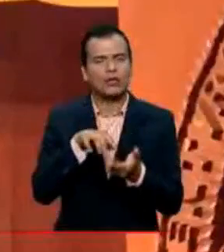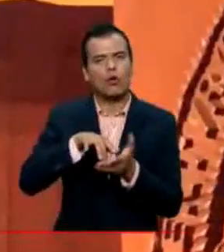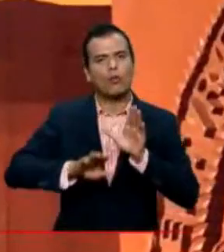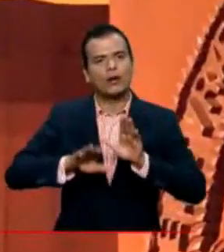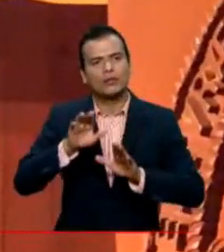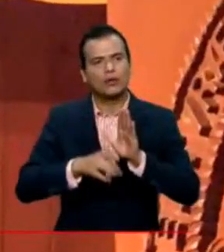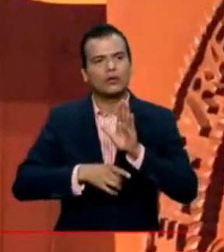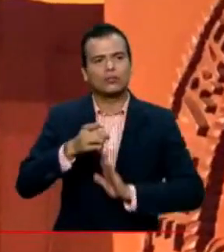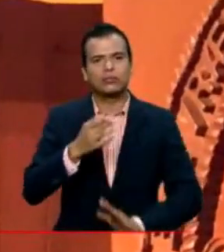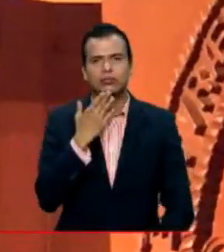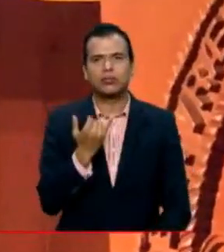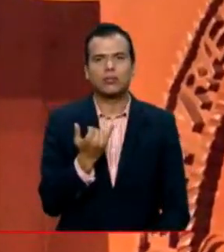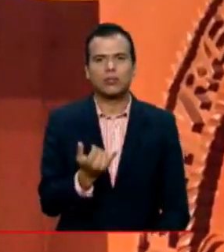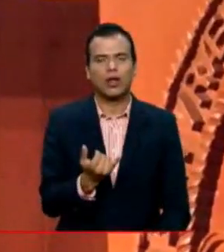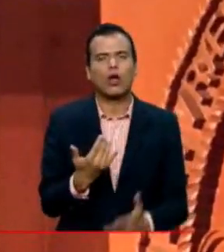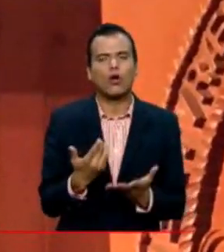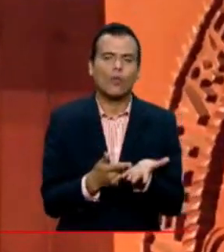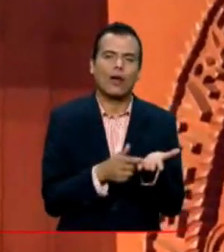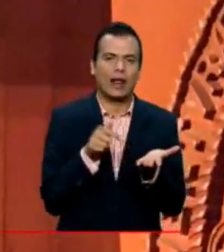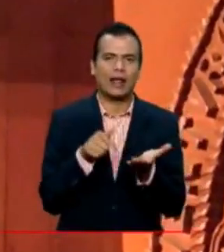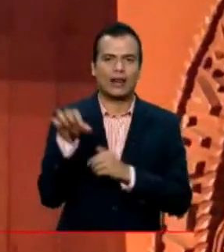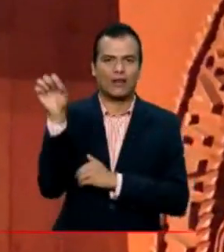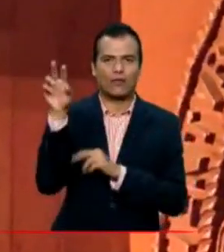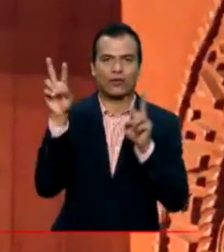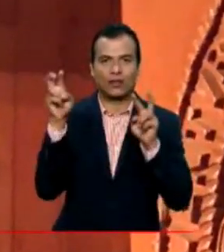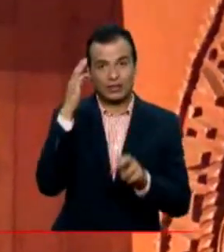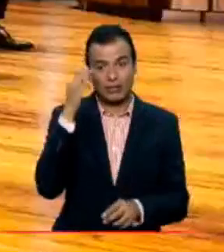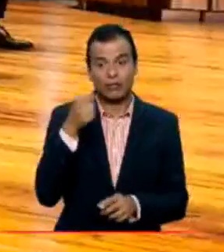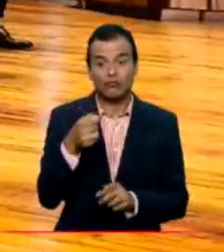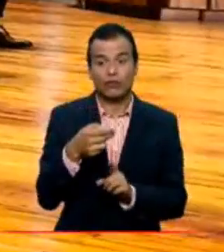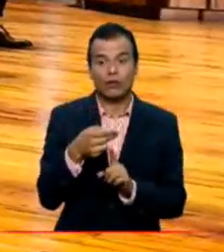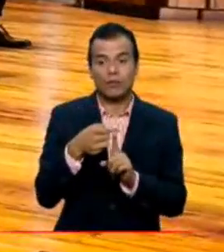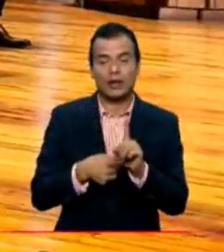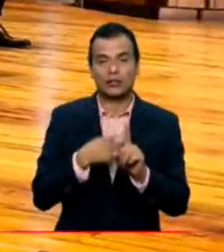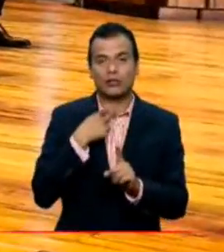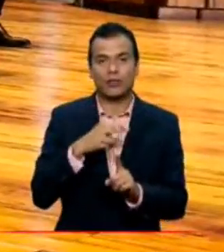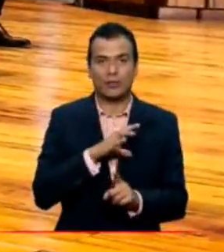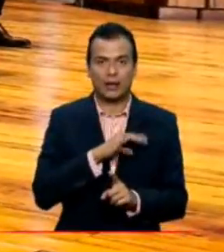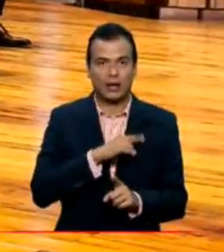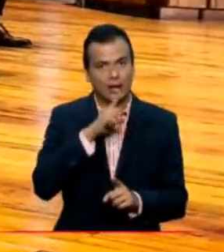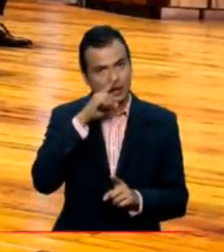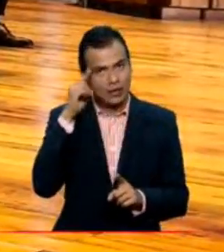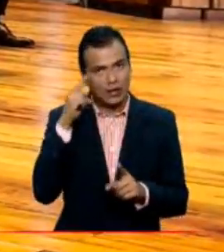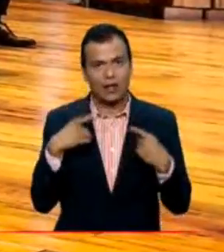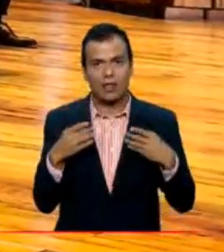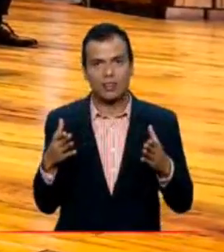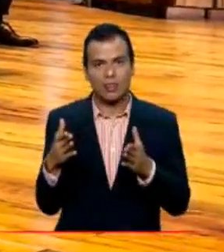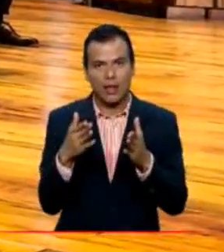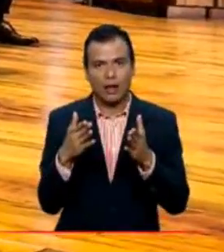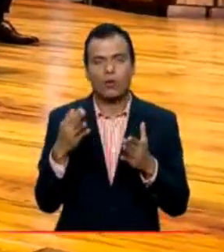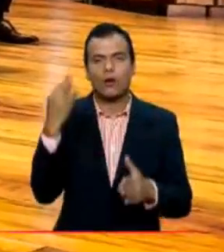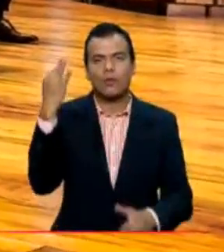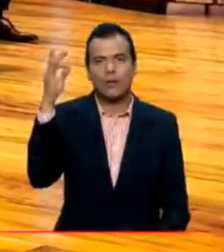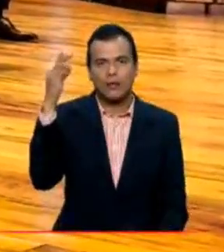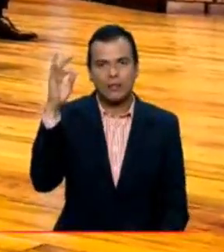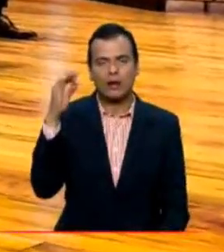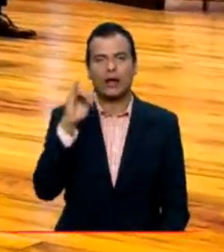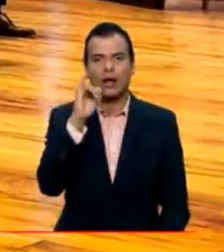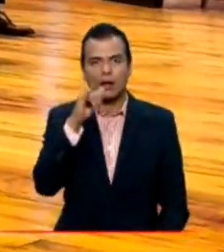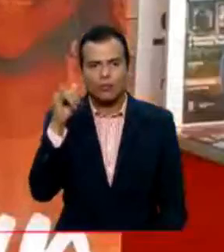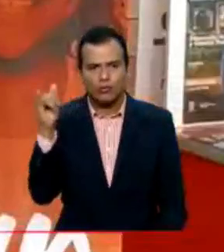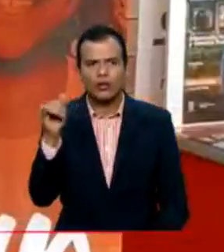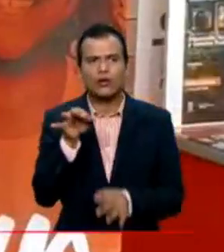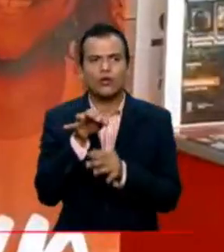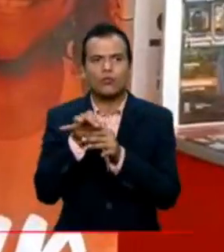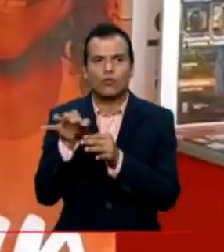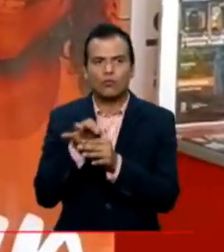la consulta popular el próximo 24 de noviembre en Cali, Candelaria, Dagua, Jamundí, Palmira, Puerto Tejada y Villarrica en Cauca.